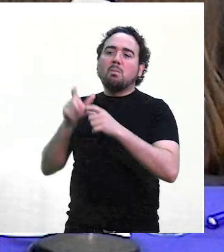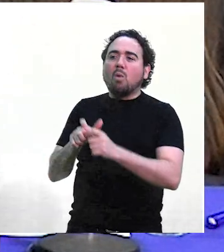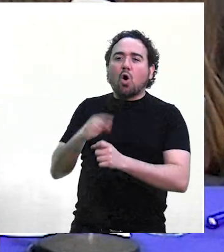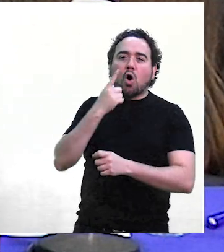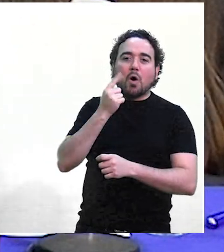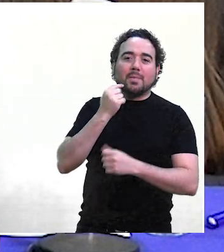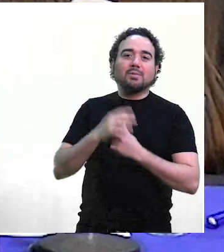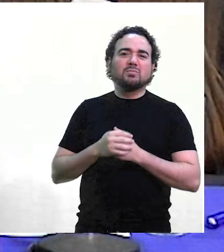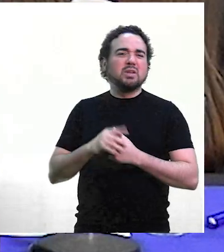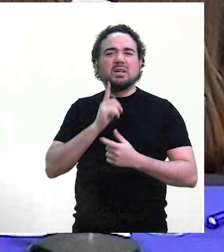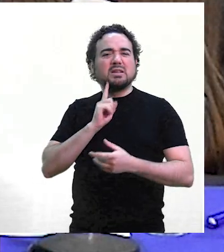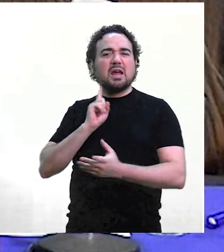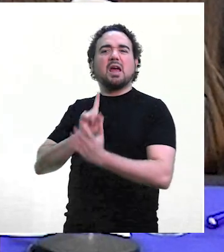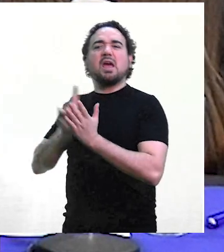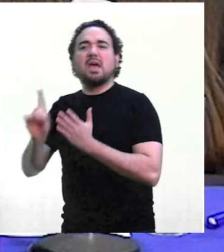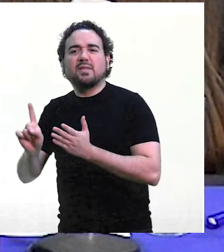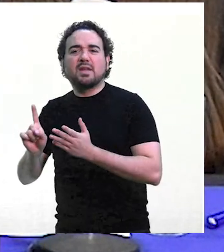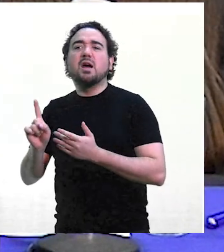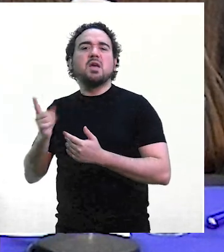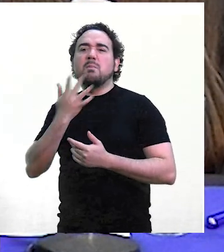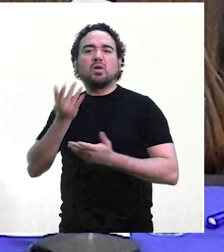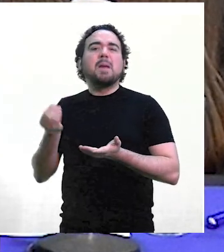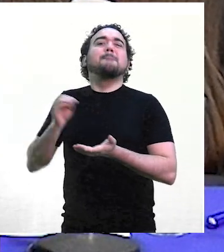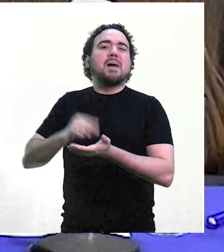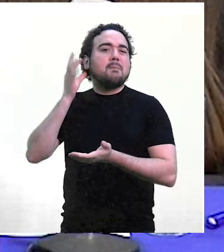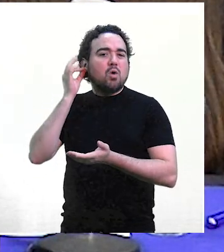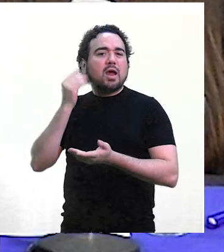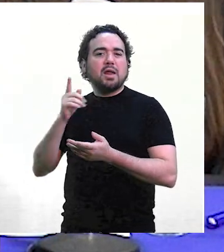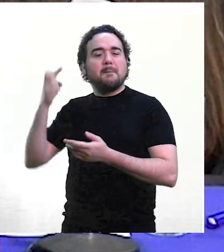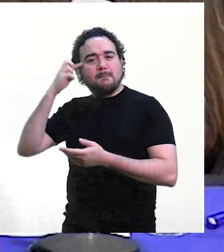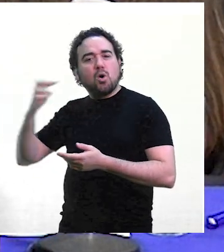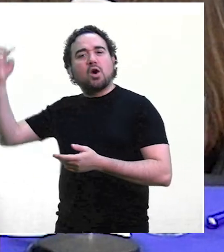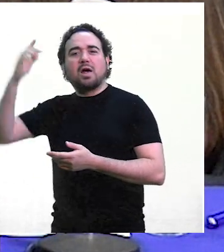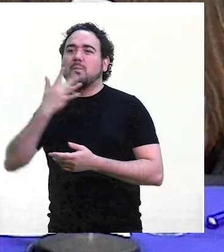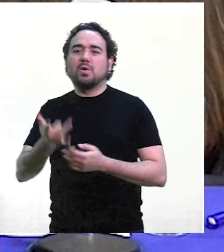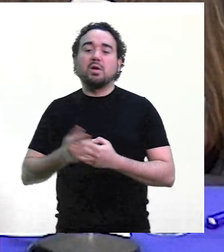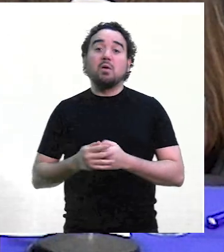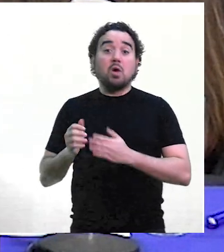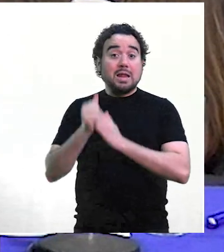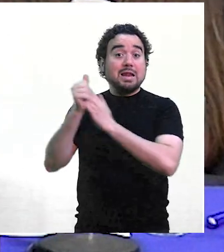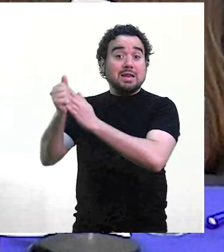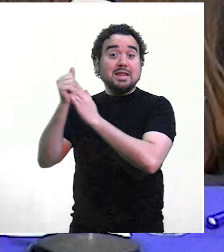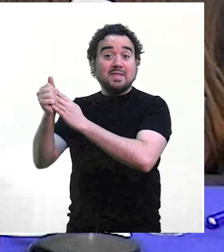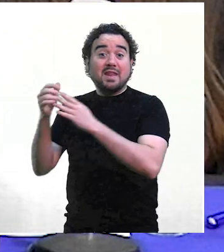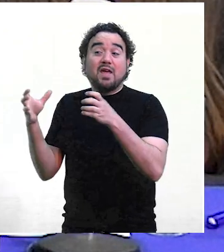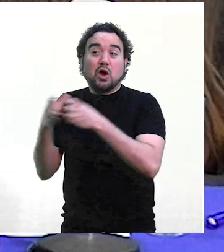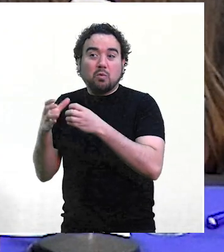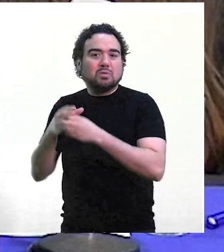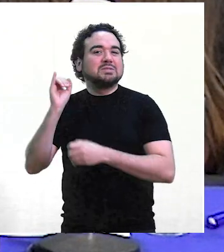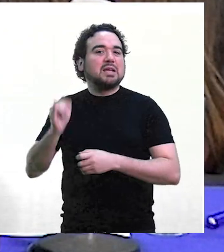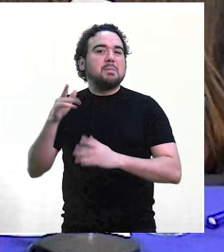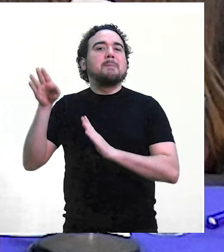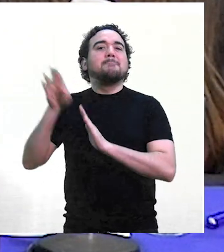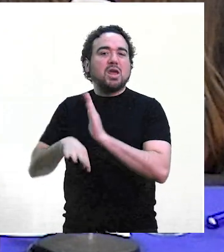O sea, ¿quiénes son las que entran y por qué hay mayor presencia en los posgrados? Pero sin embargo, las que lideran equipos, las jefas